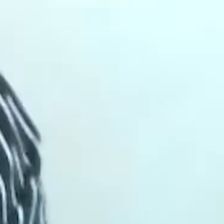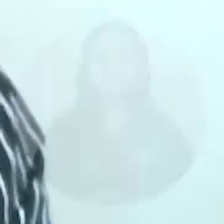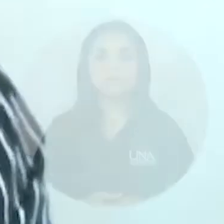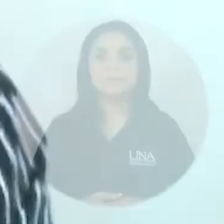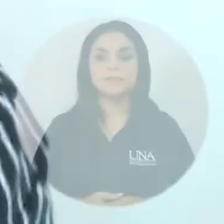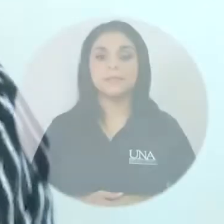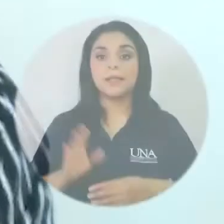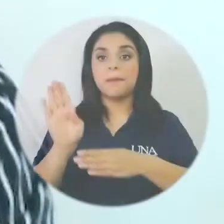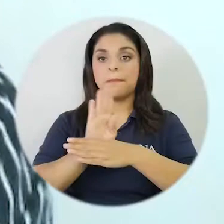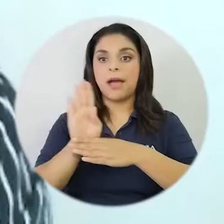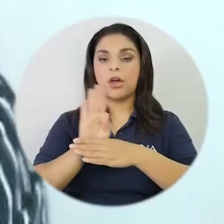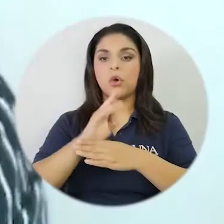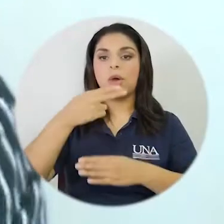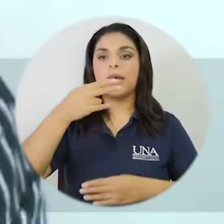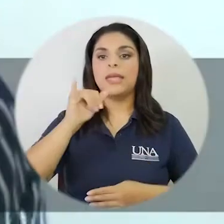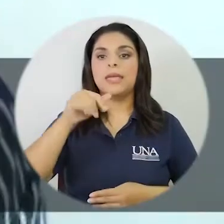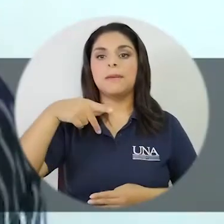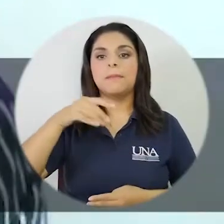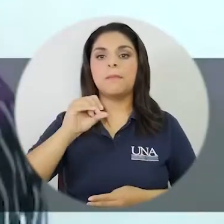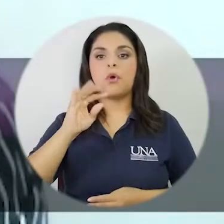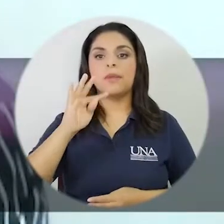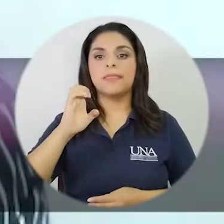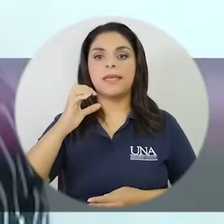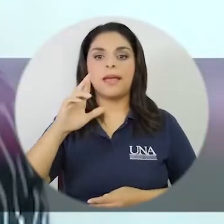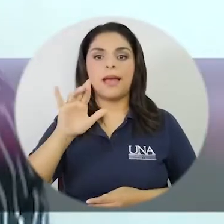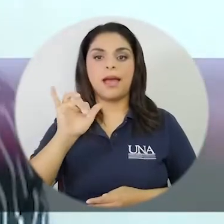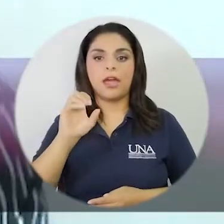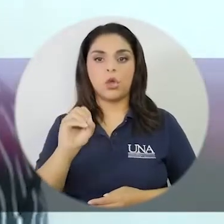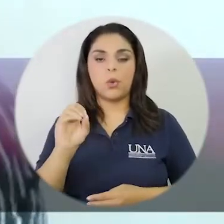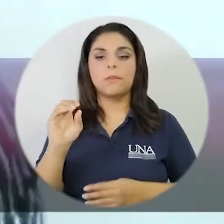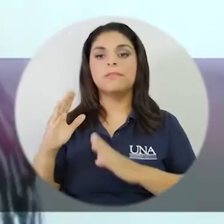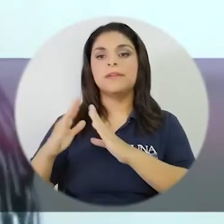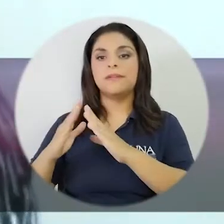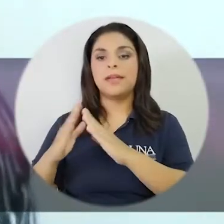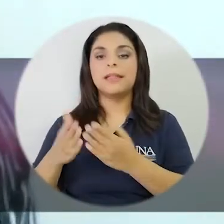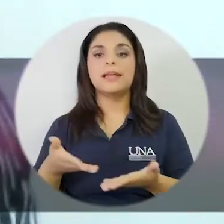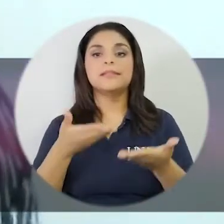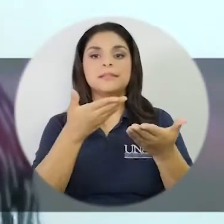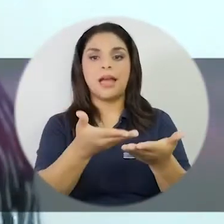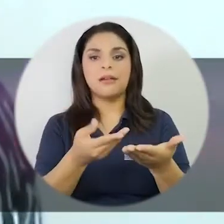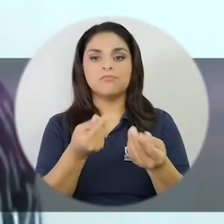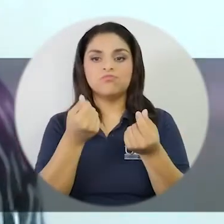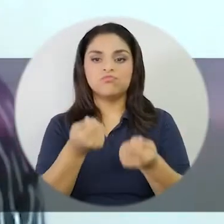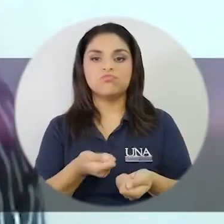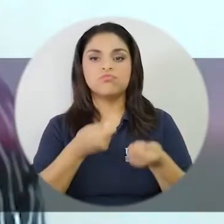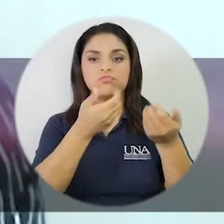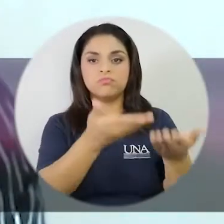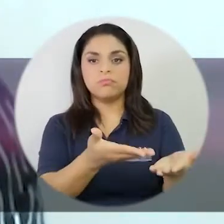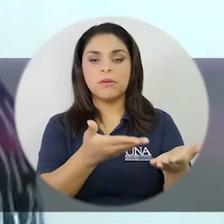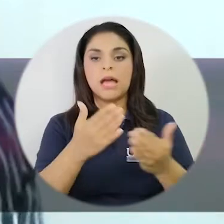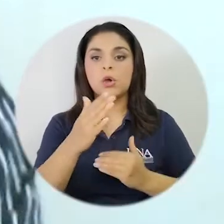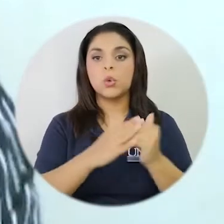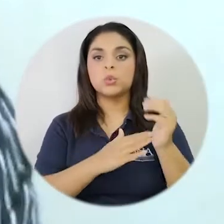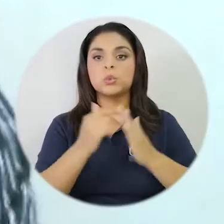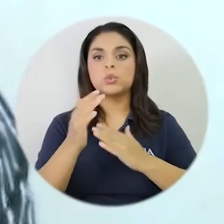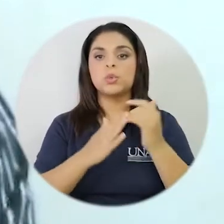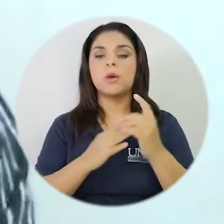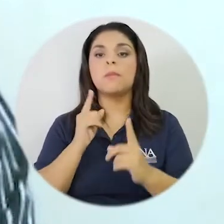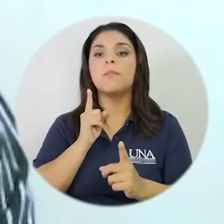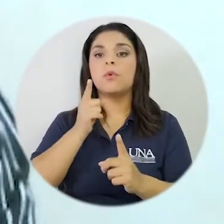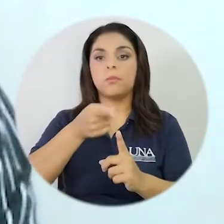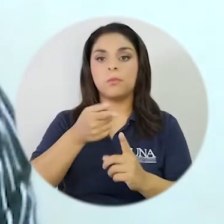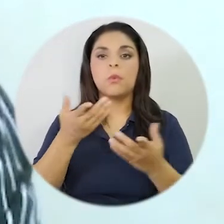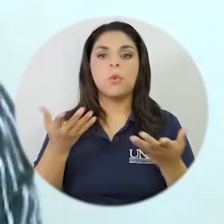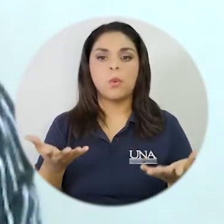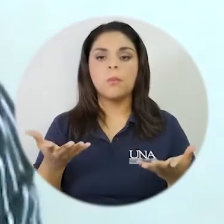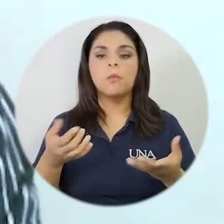El Banco Hipotecario de la Vivienda aporta recursos al sector constructivo a través del bono familiar